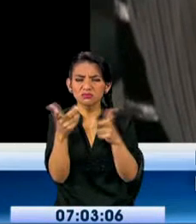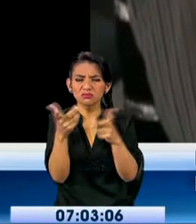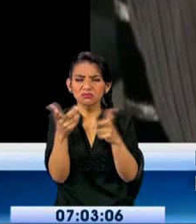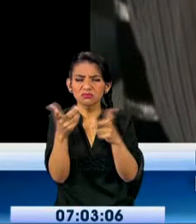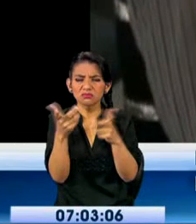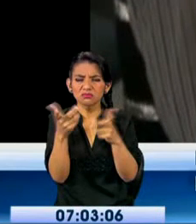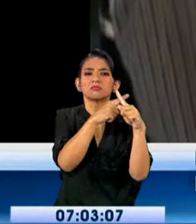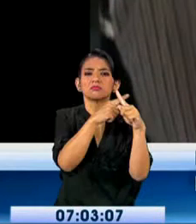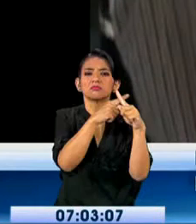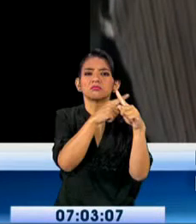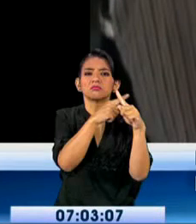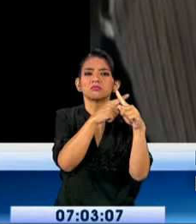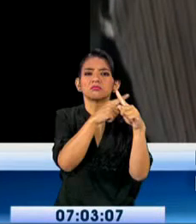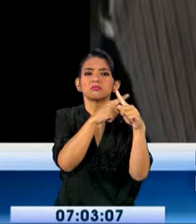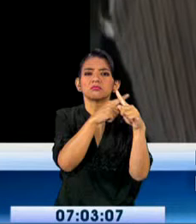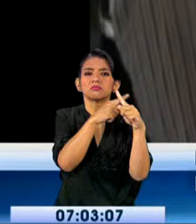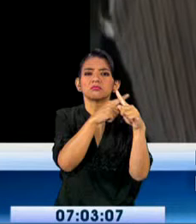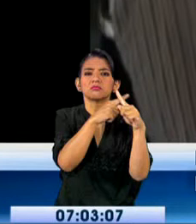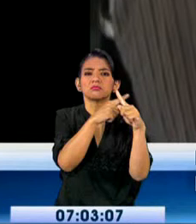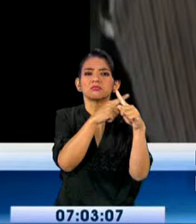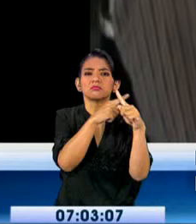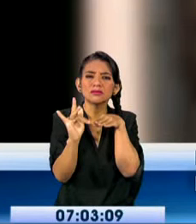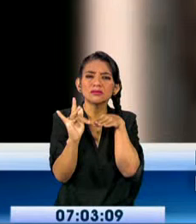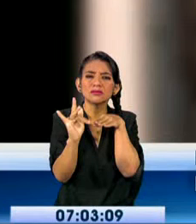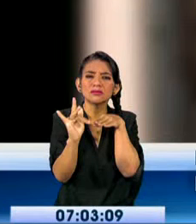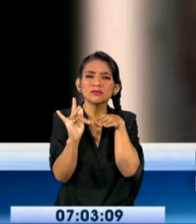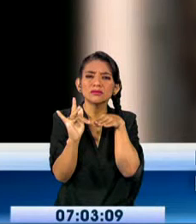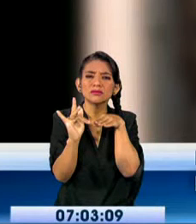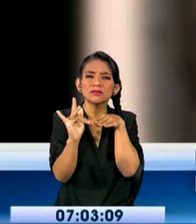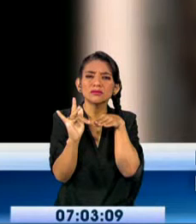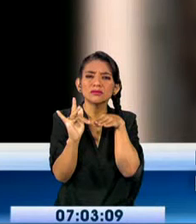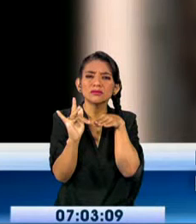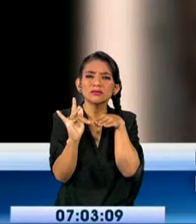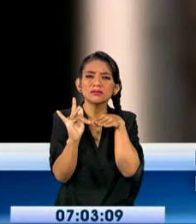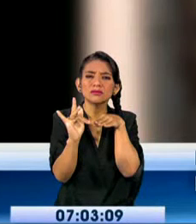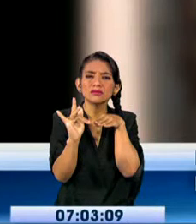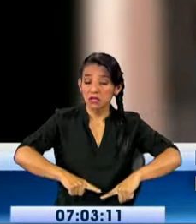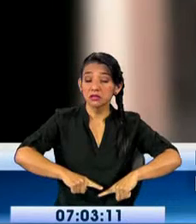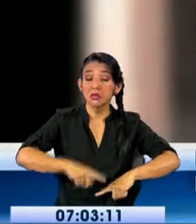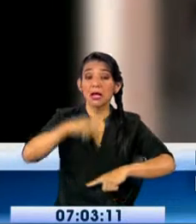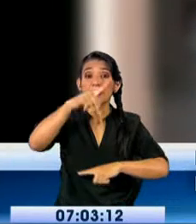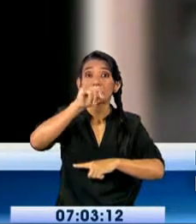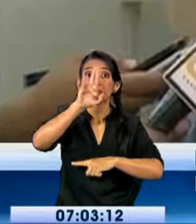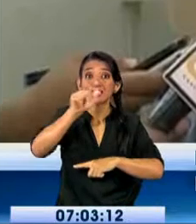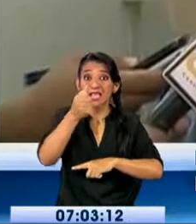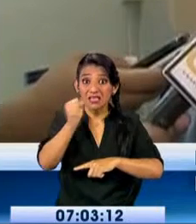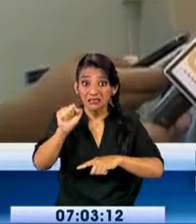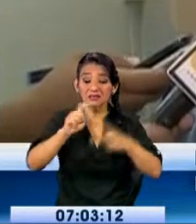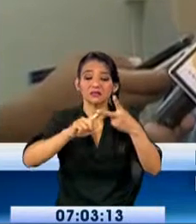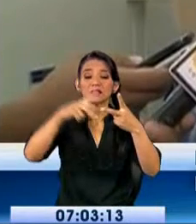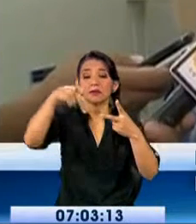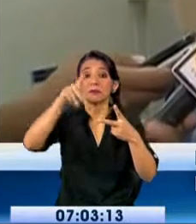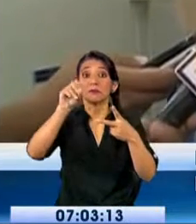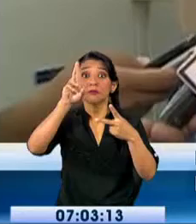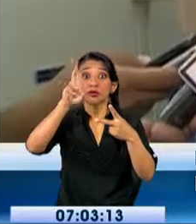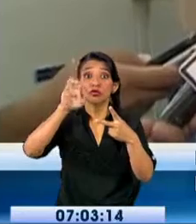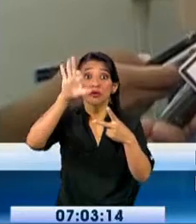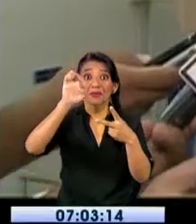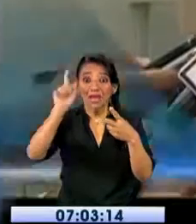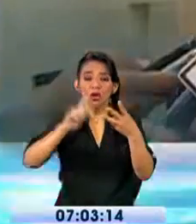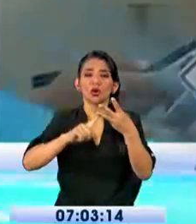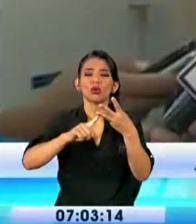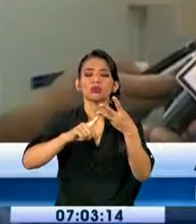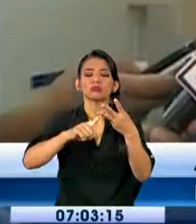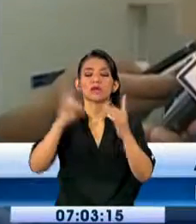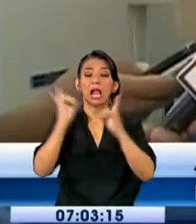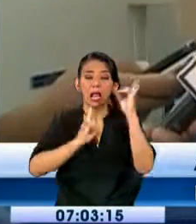de pornografía infantil que operaban en las ciudades de Piñas, Portobelo, Zaruma y en Guayaquil. Nosotros hemos recabado bastante información,